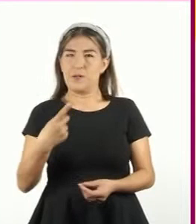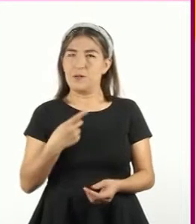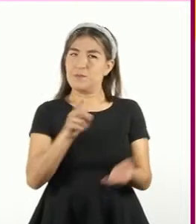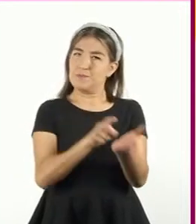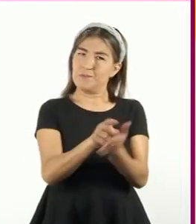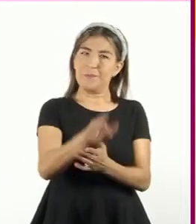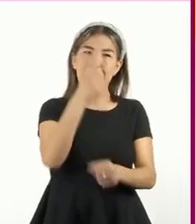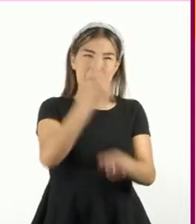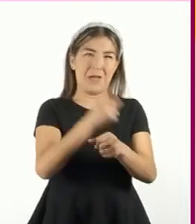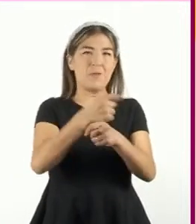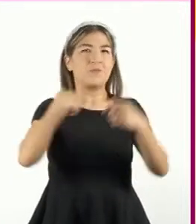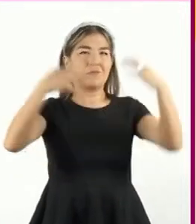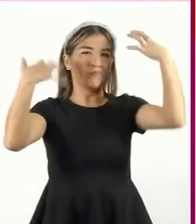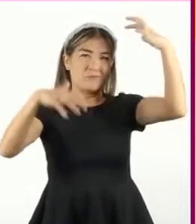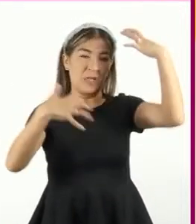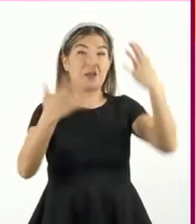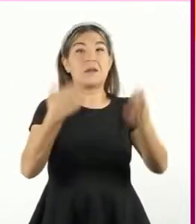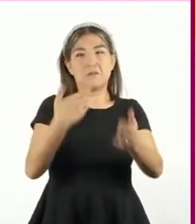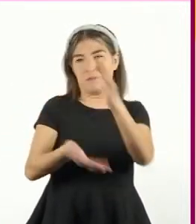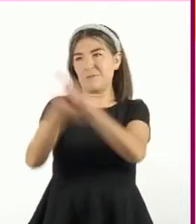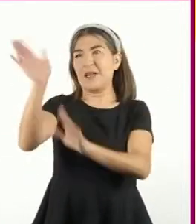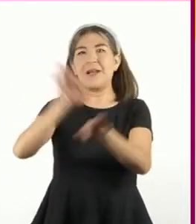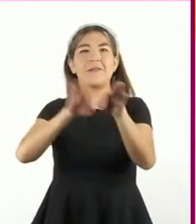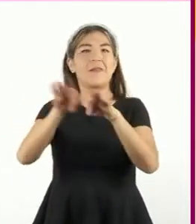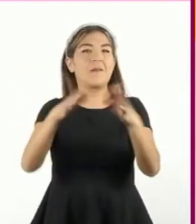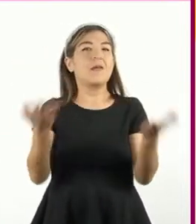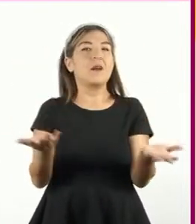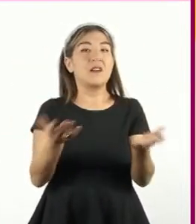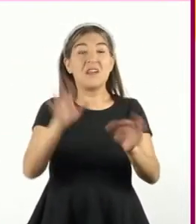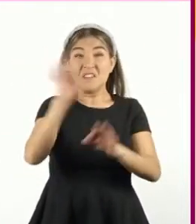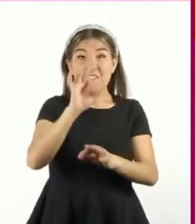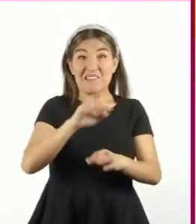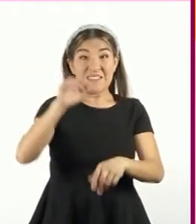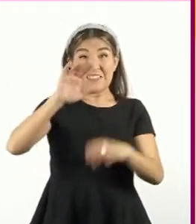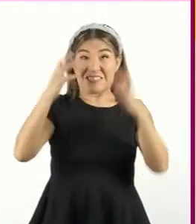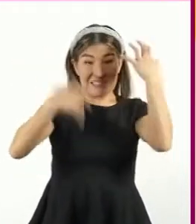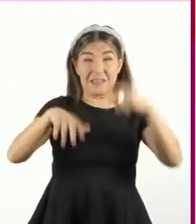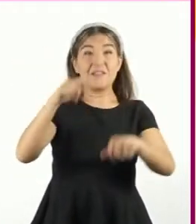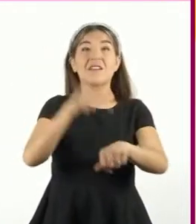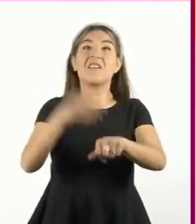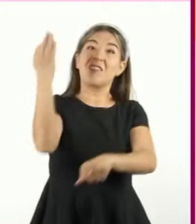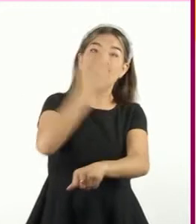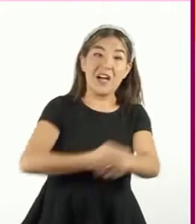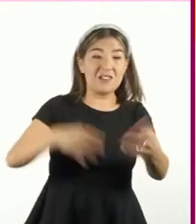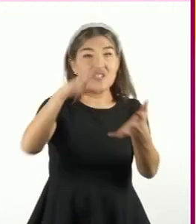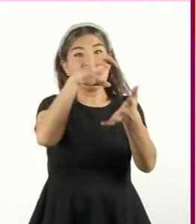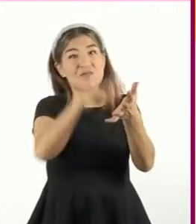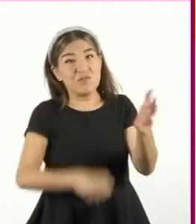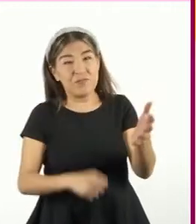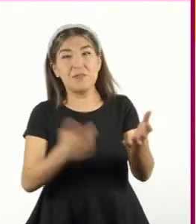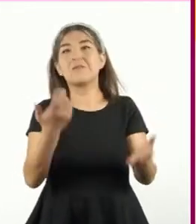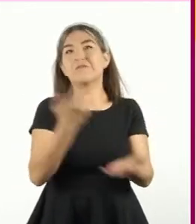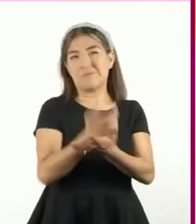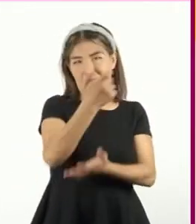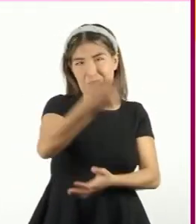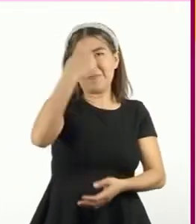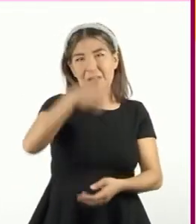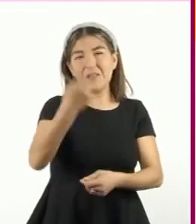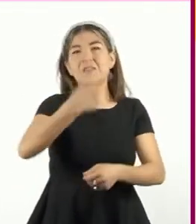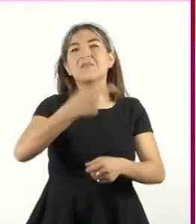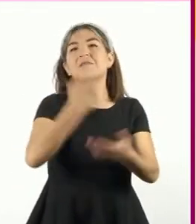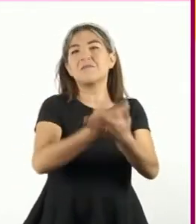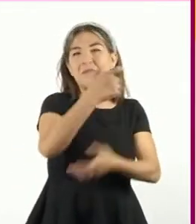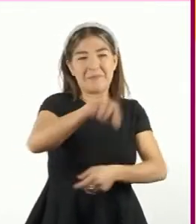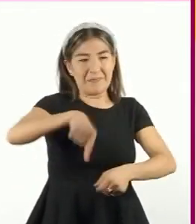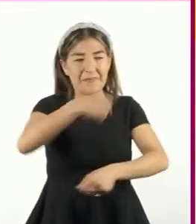el baño, ya que tiene que trabajar y si no llega a tiempo, le descuentan el día y no habrá dinero para los gastos de la